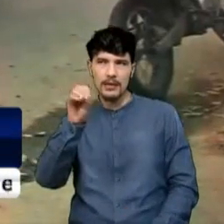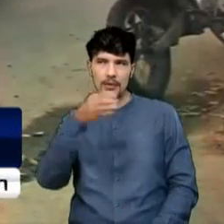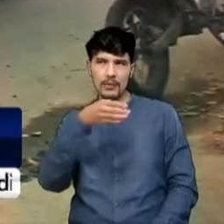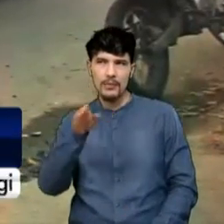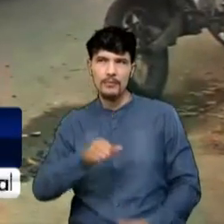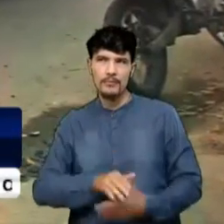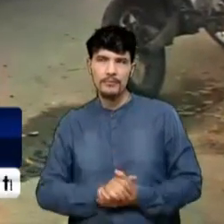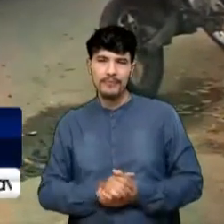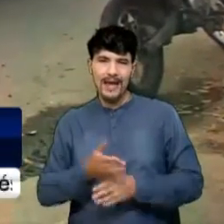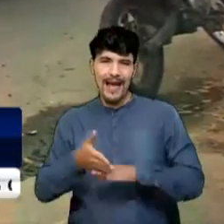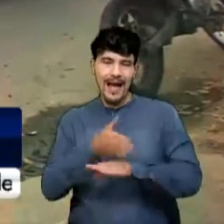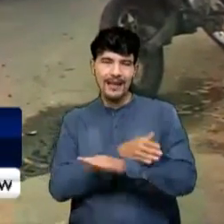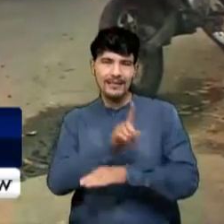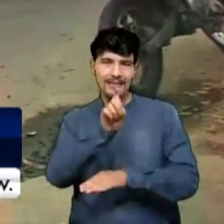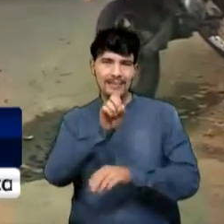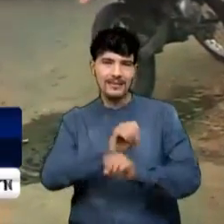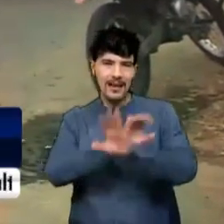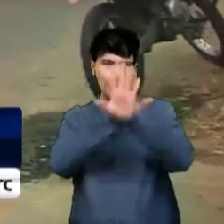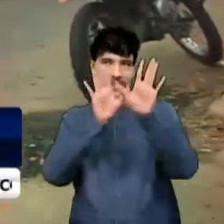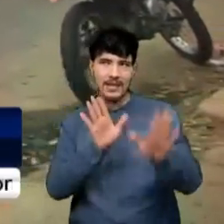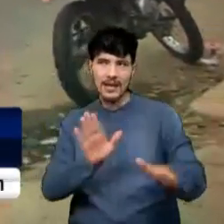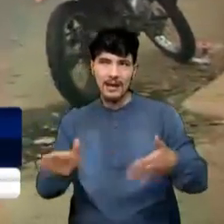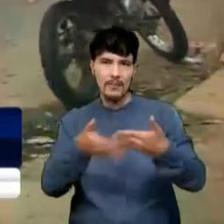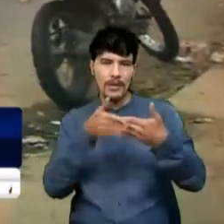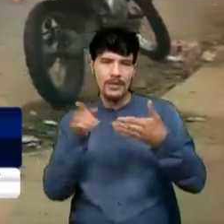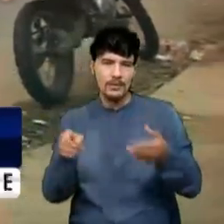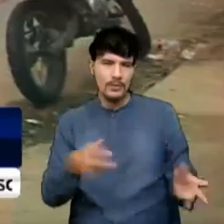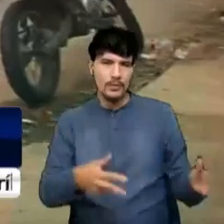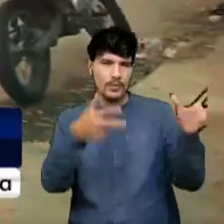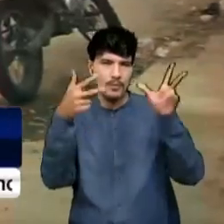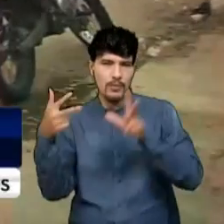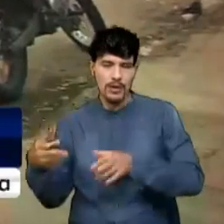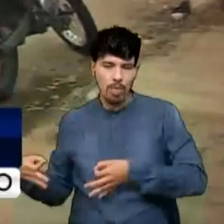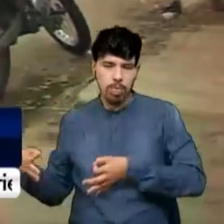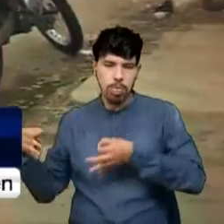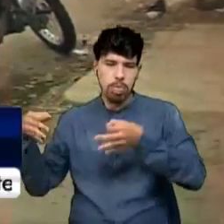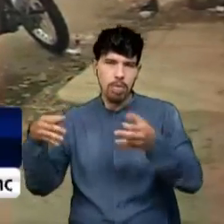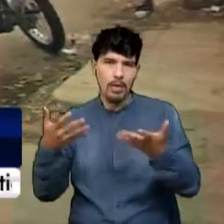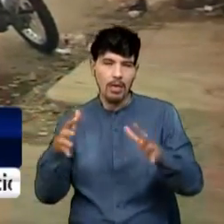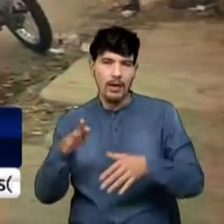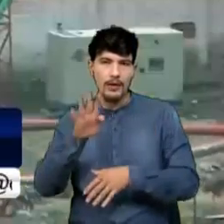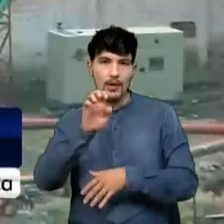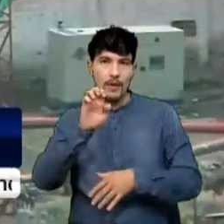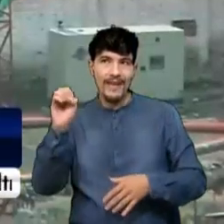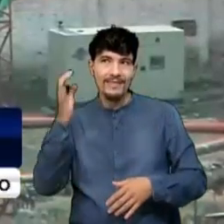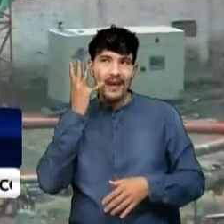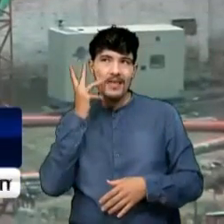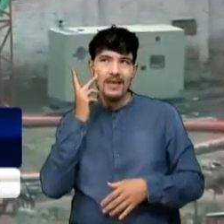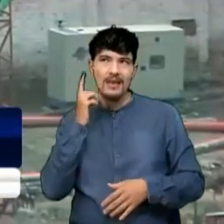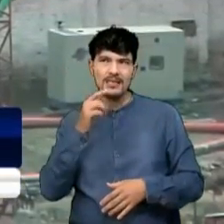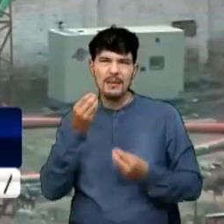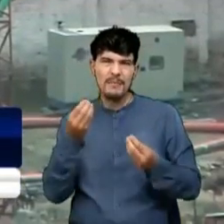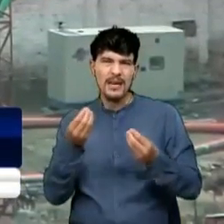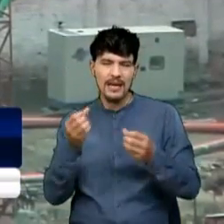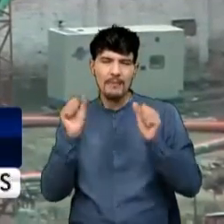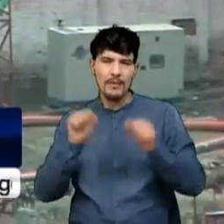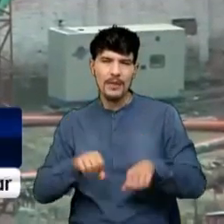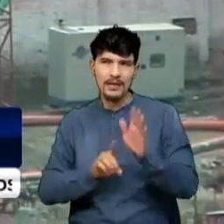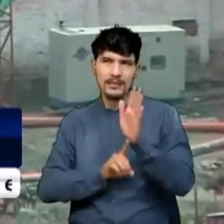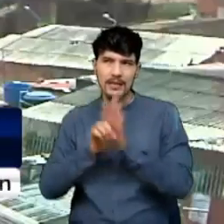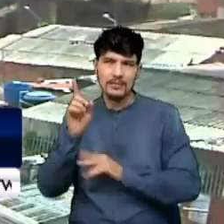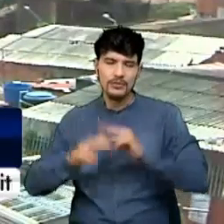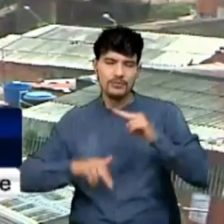A las 6 de la mañana se dio inicio al cierre del puente Benito Hernández, que se prolongará por más de 90 días. Esto para desarrollar avances